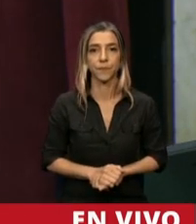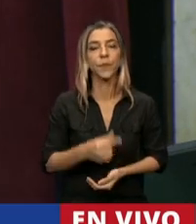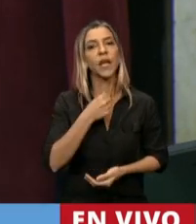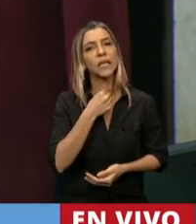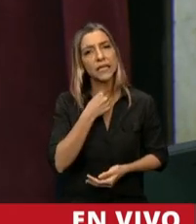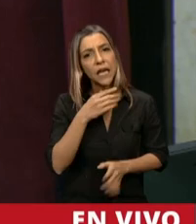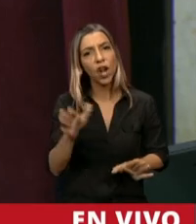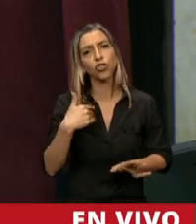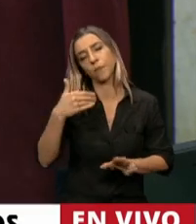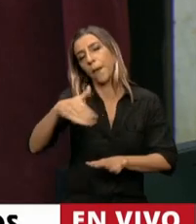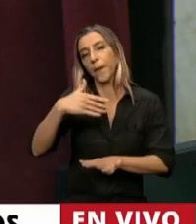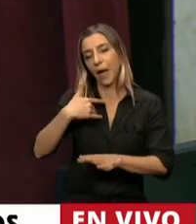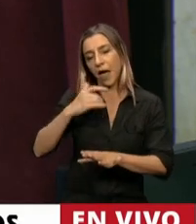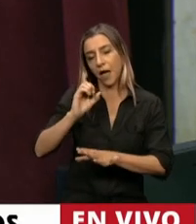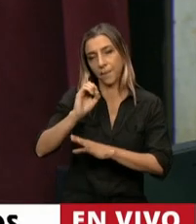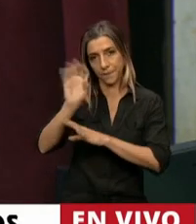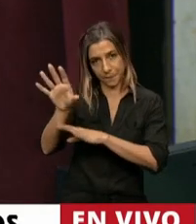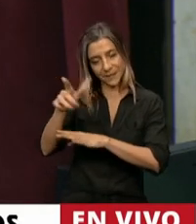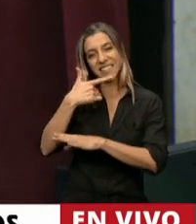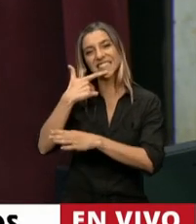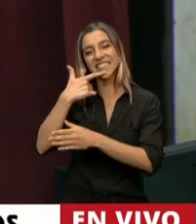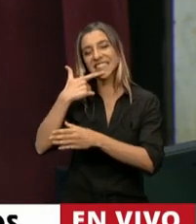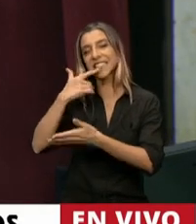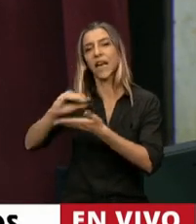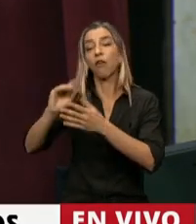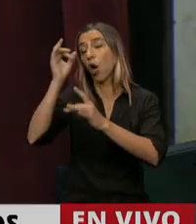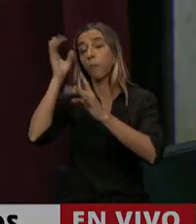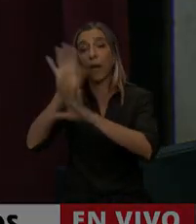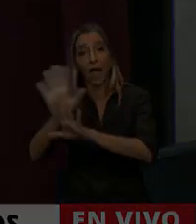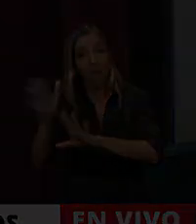Se comunicará al Honorable Senado. Al Poder Ejecutivo.